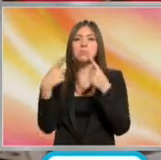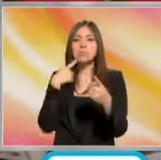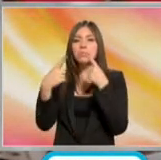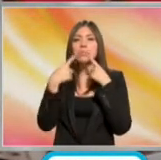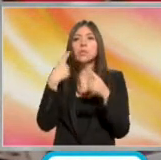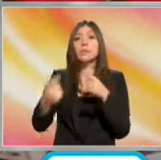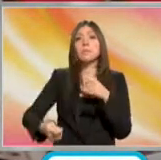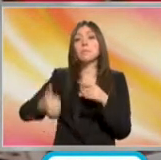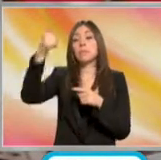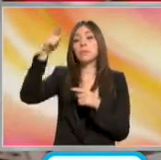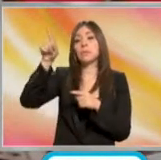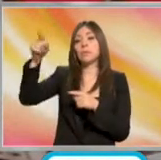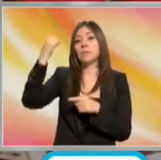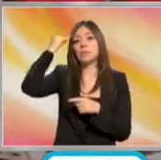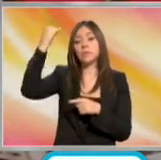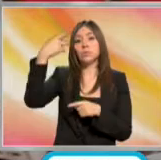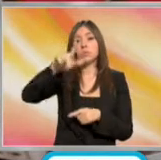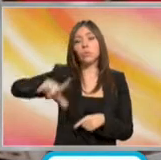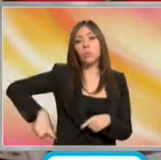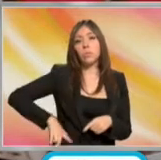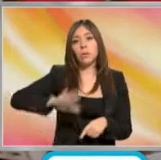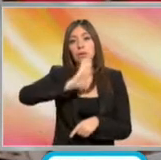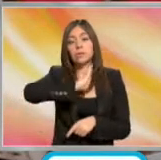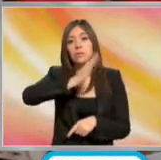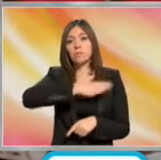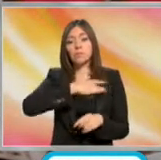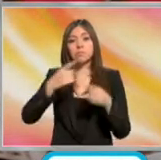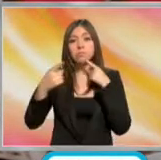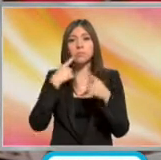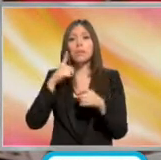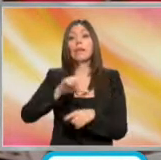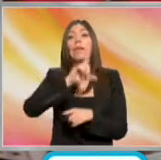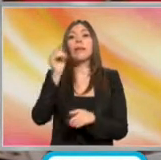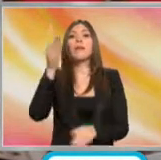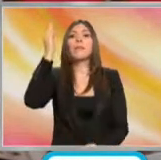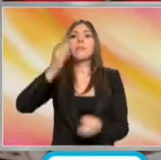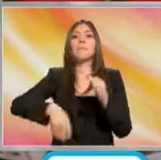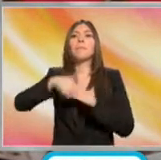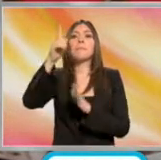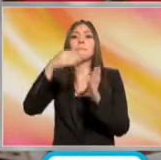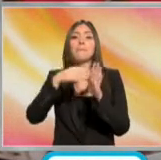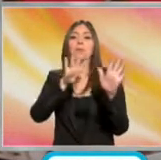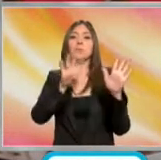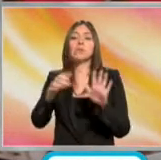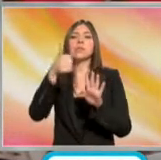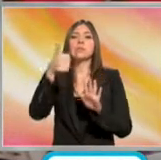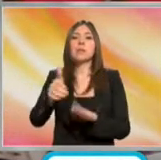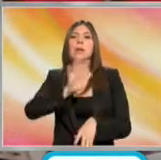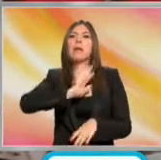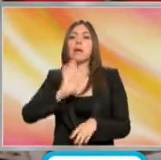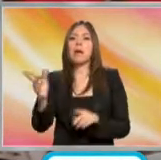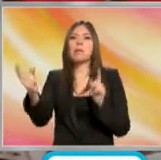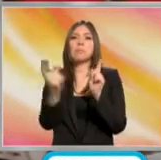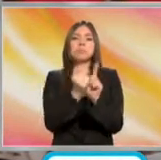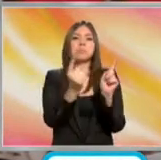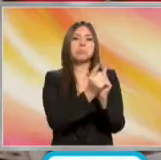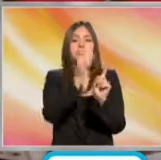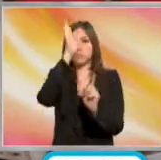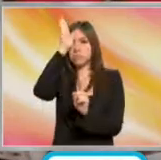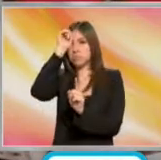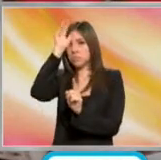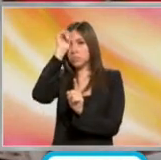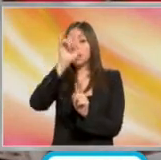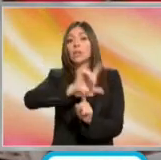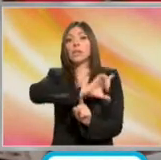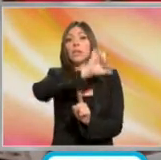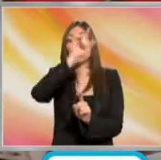el gobierno español, y es así como se logra en 1906 ya los acercamientos más concretos y obviamente hay las